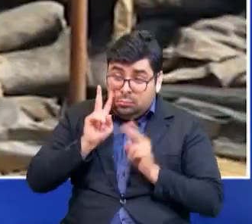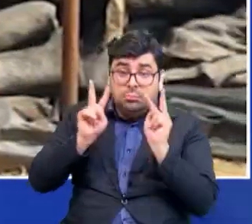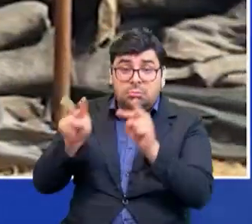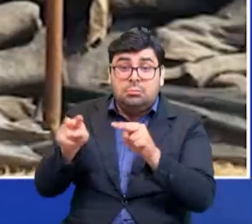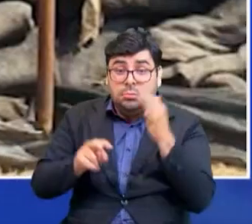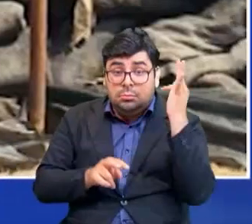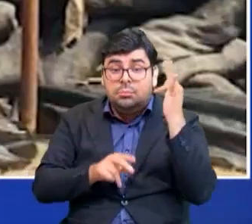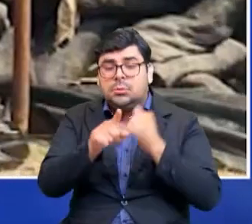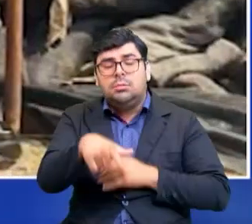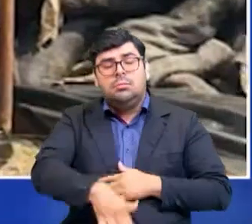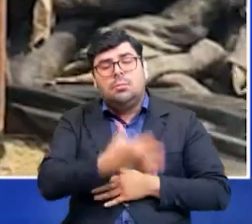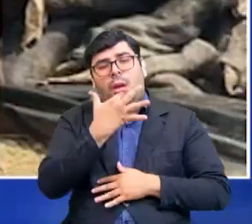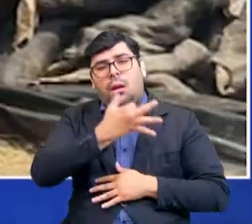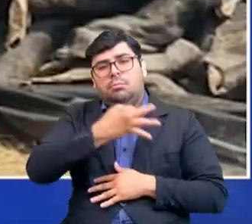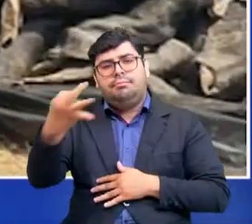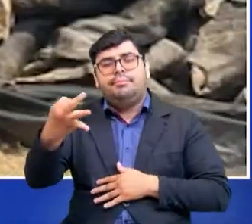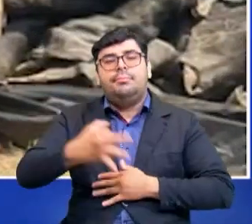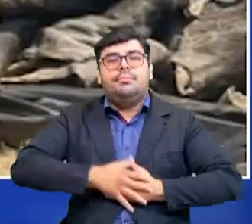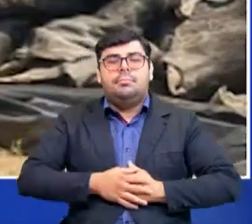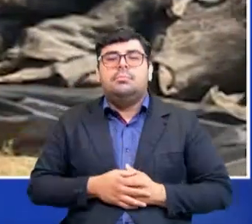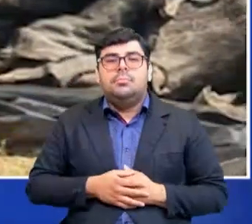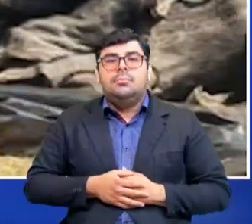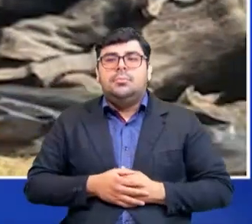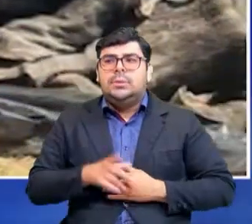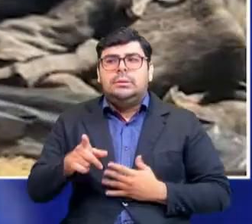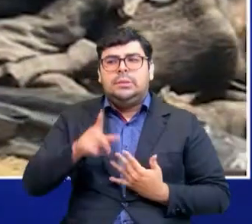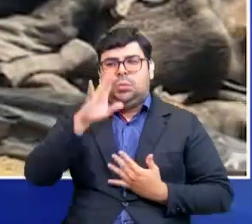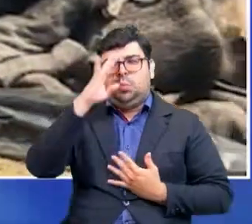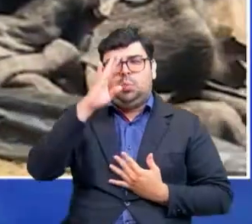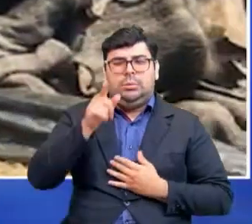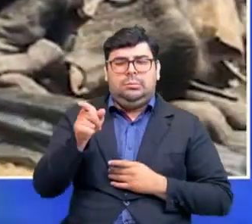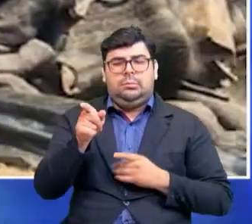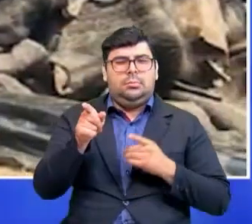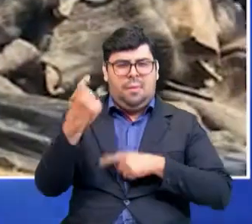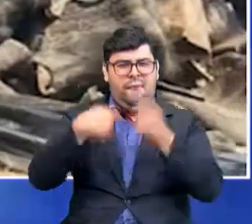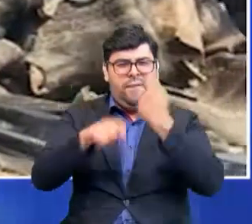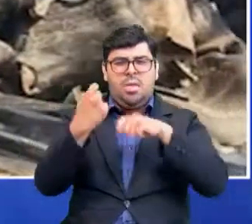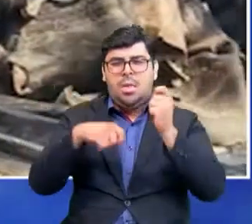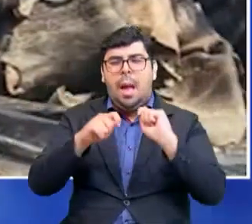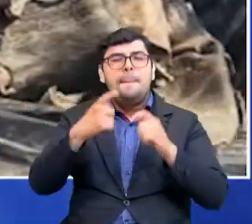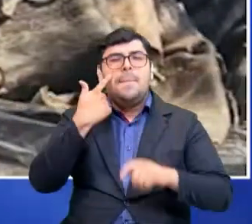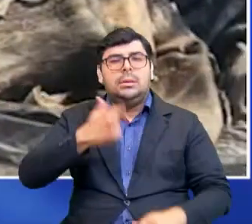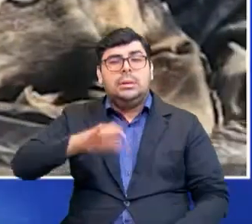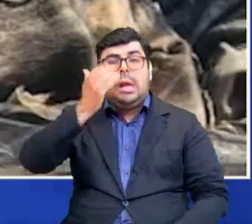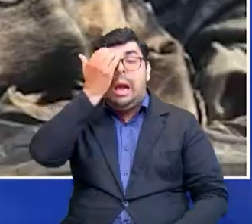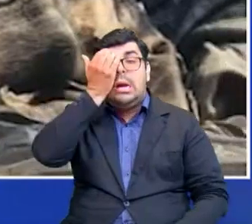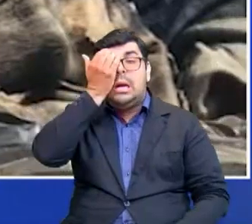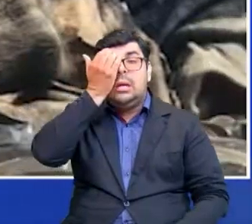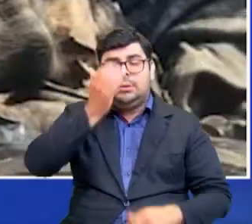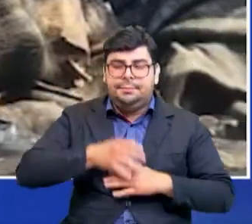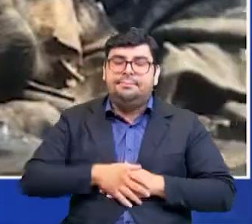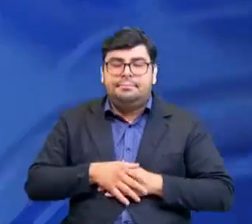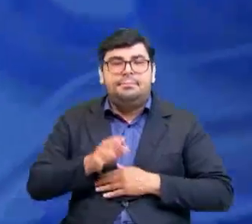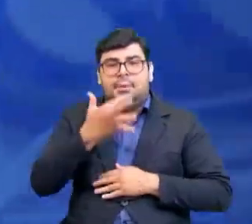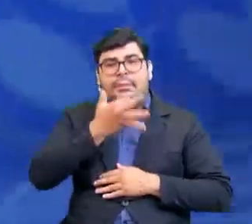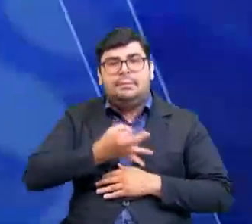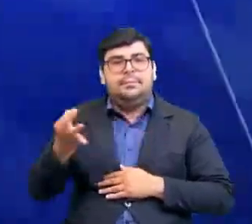oportunamente cualquier irregularidad o sospecha que se presente sobre la comercialización ilegal de mercancía.